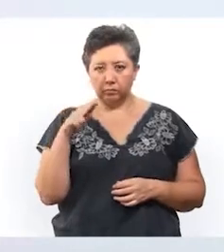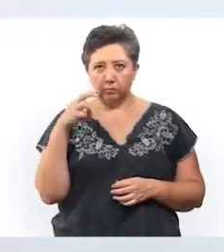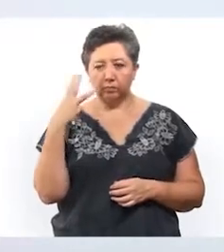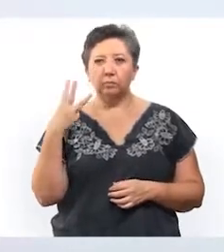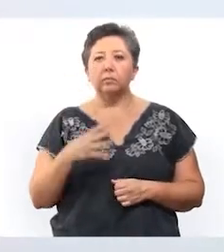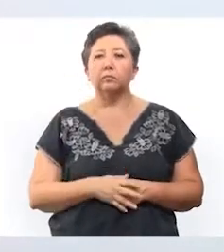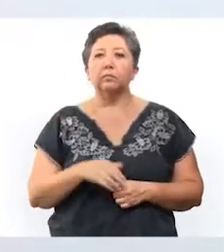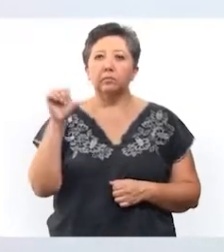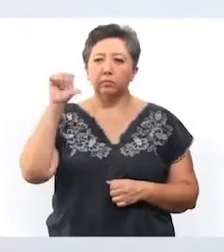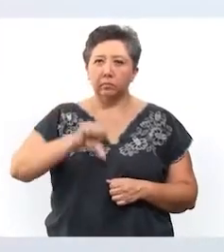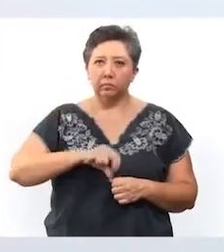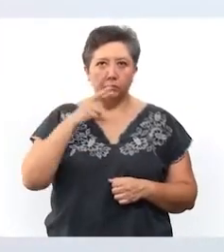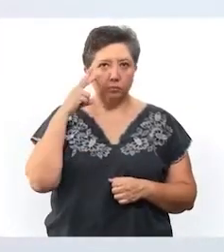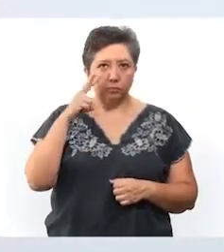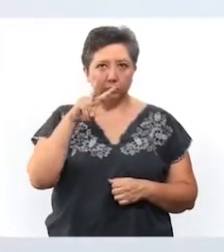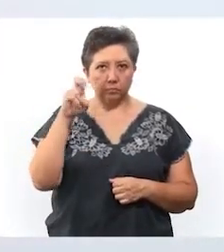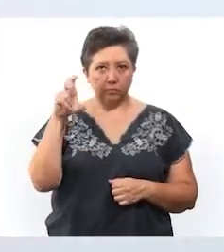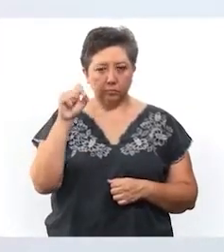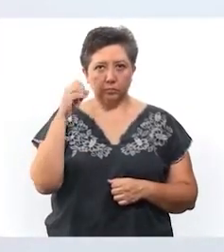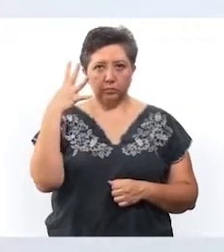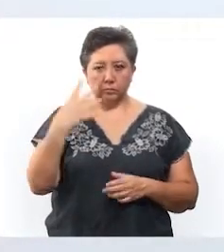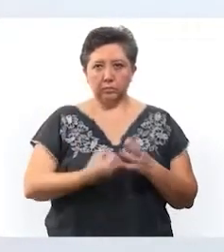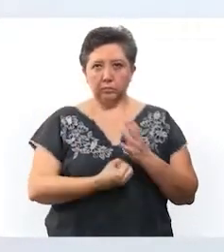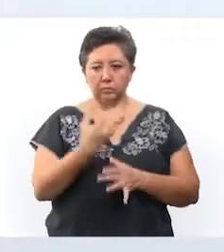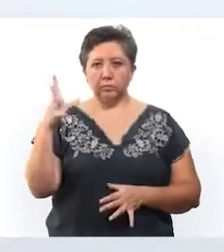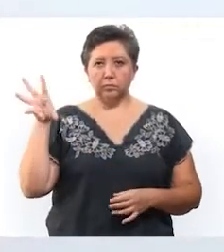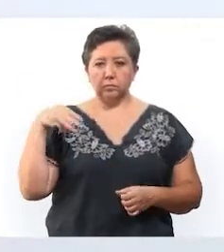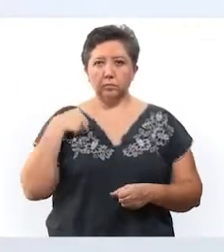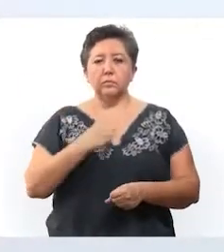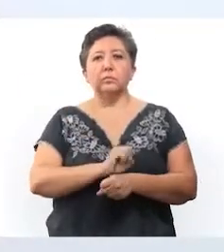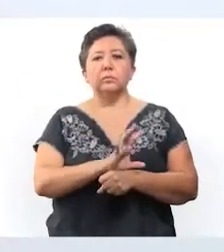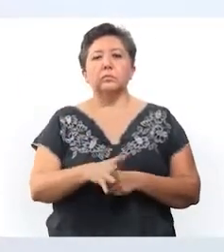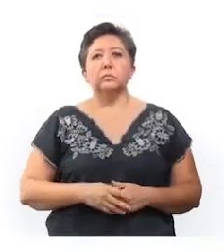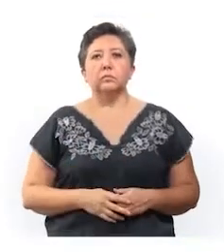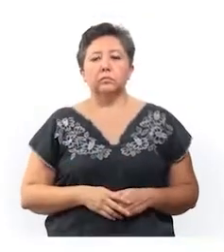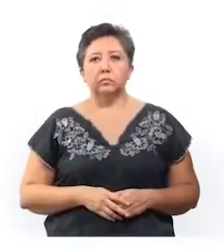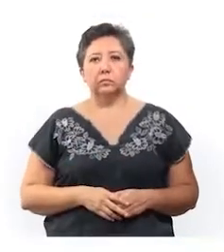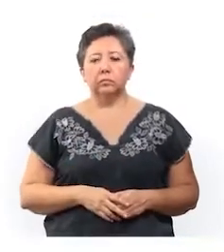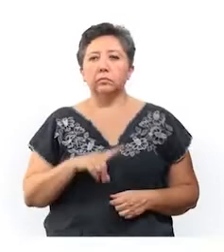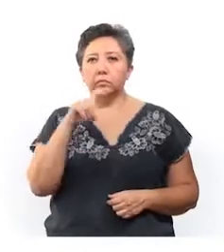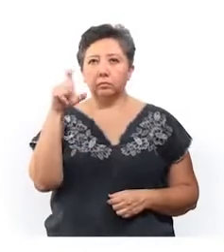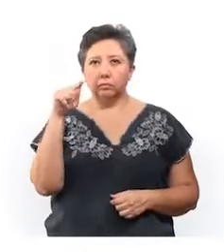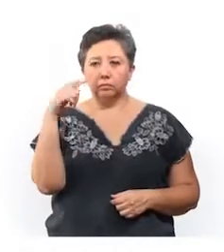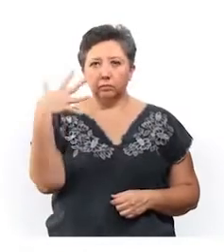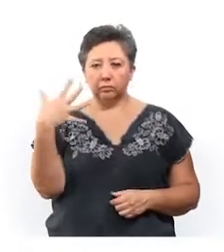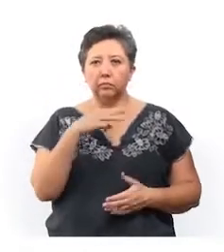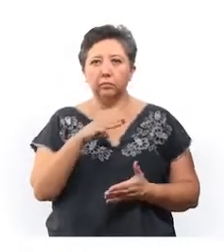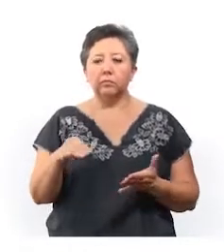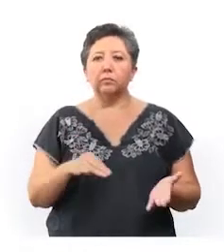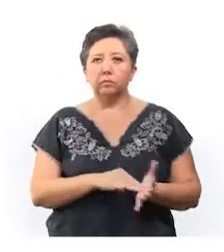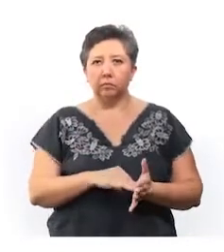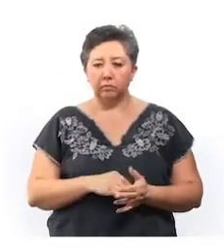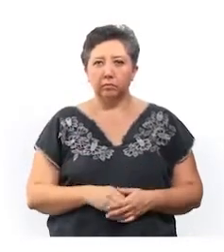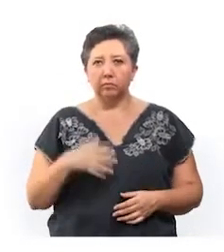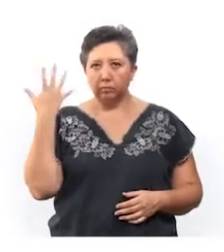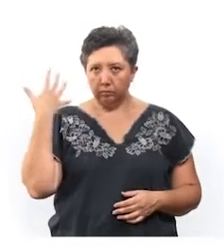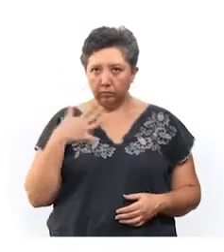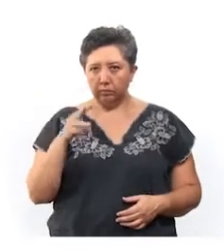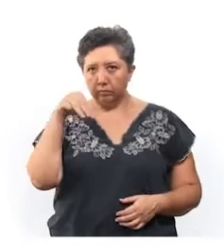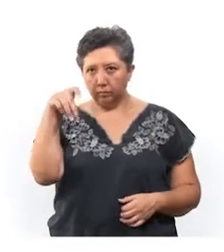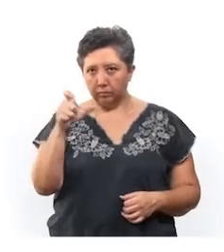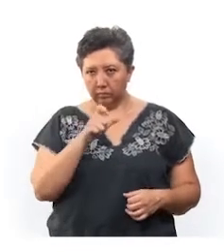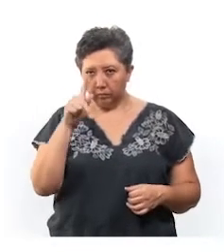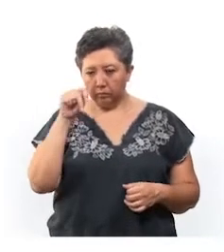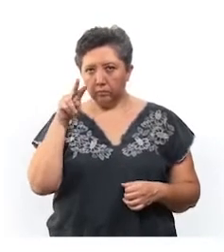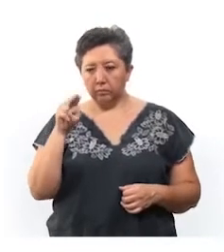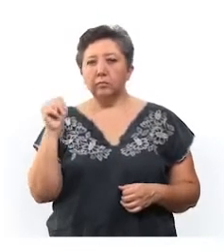55.283. Hoy se detectaron 224 nuevos contagios de coronavirus, 175 en Mérida, 10 en Maxcanú